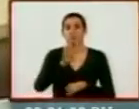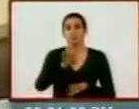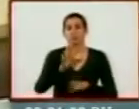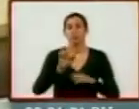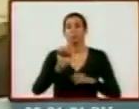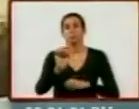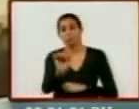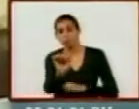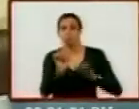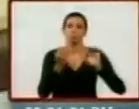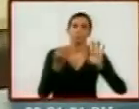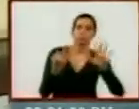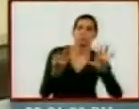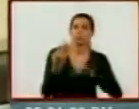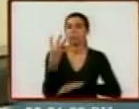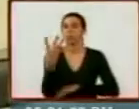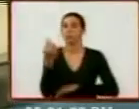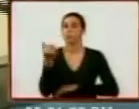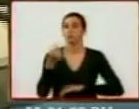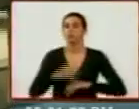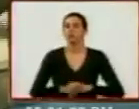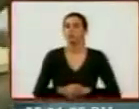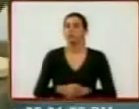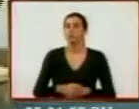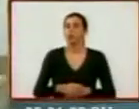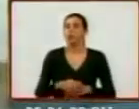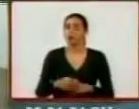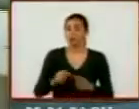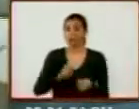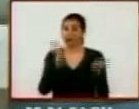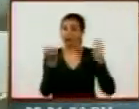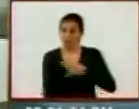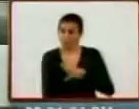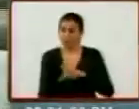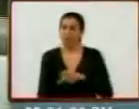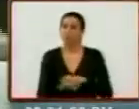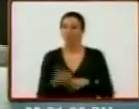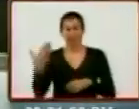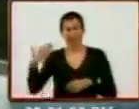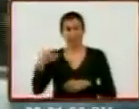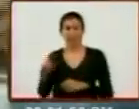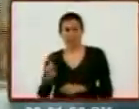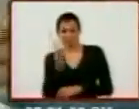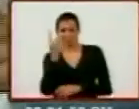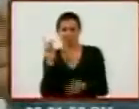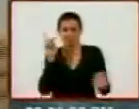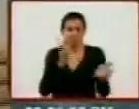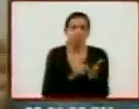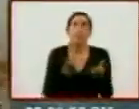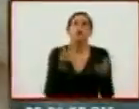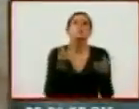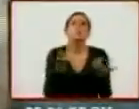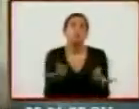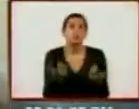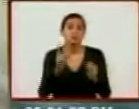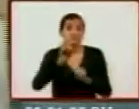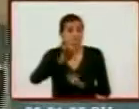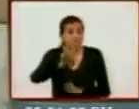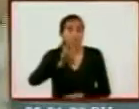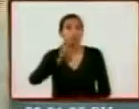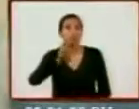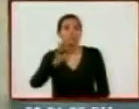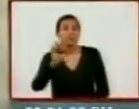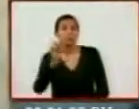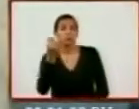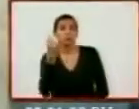bolívares fueron el momento que hicimos la inspección la primera inspección en ciento veinte